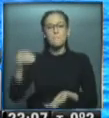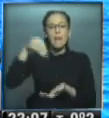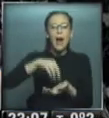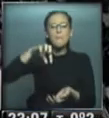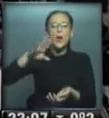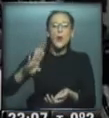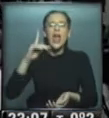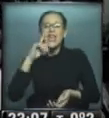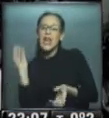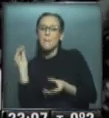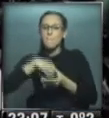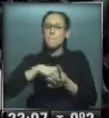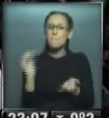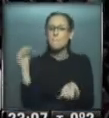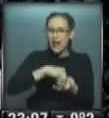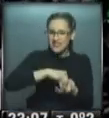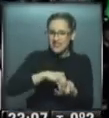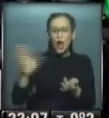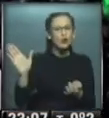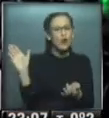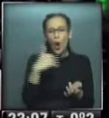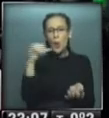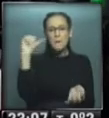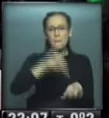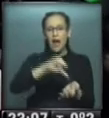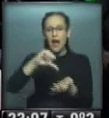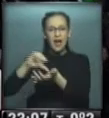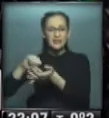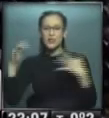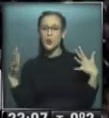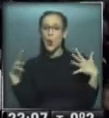y entre todos los países de la patria grande,